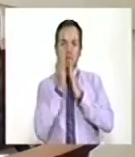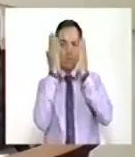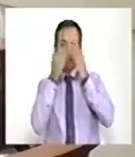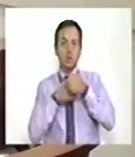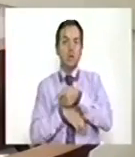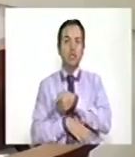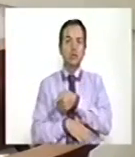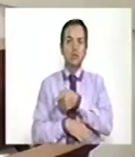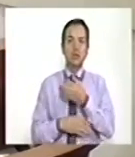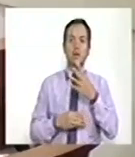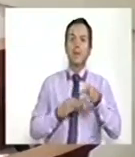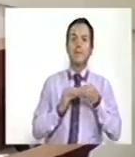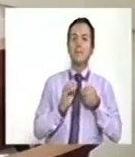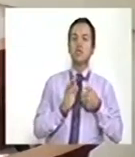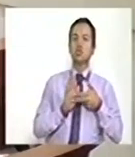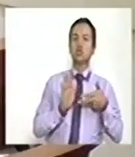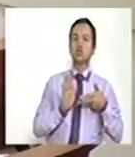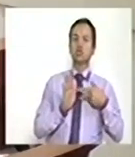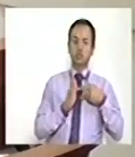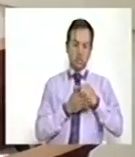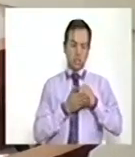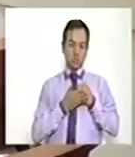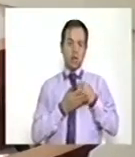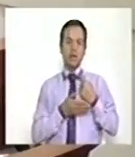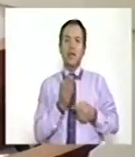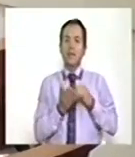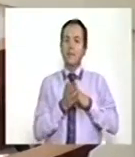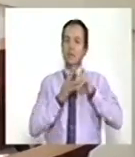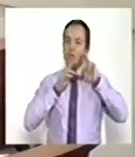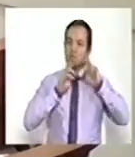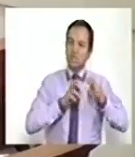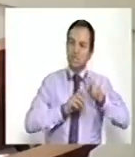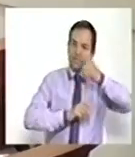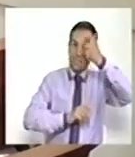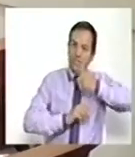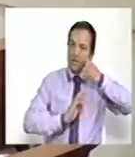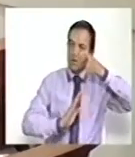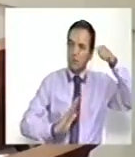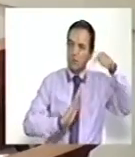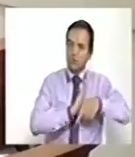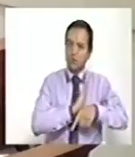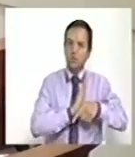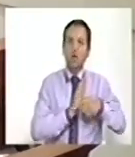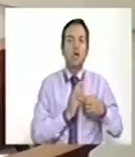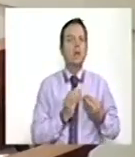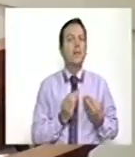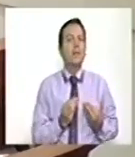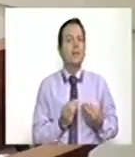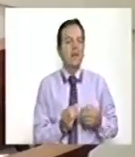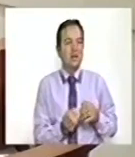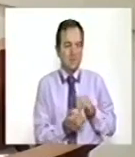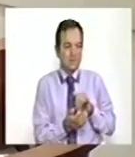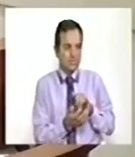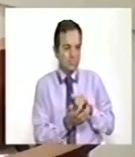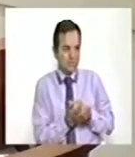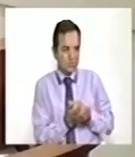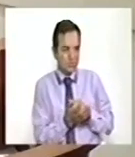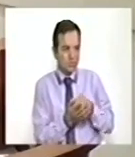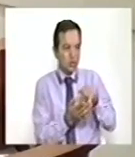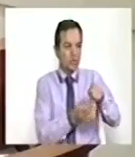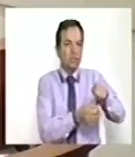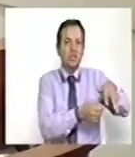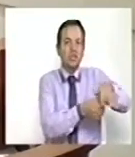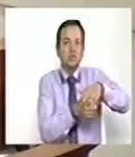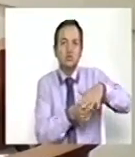Constitucionalmente se hace una investigación profunda, muy seria, hacia dónde debe existir o sobre cuáles son